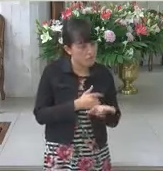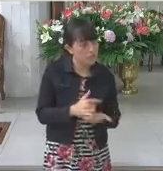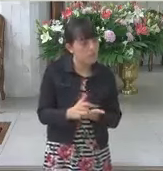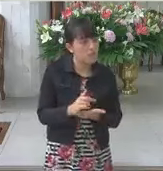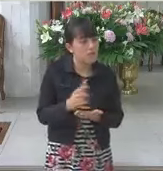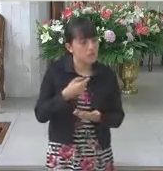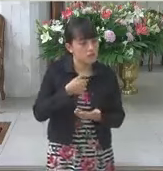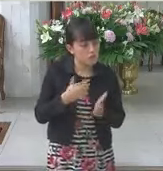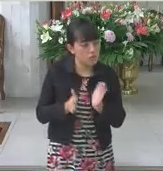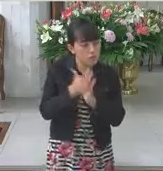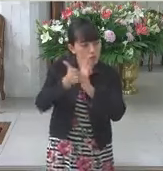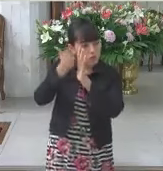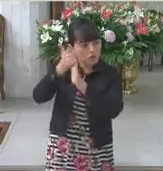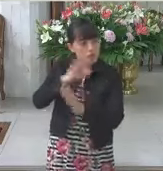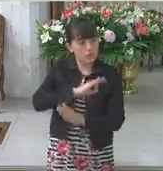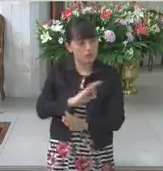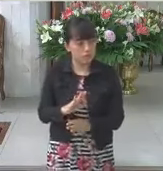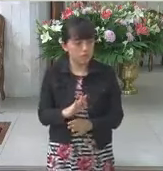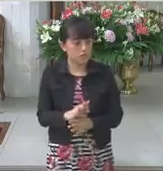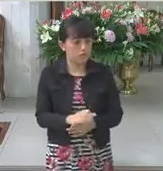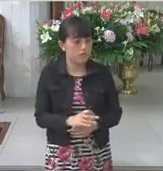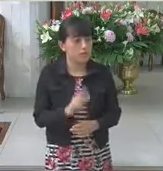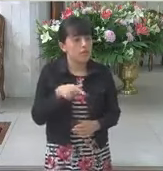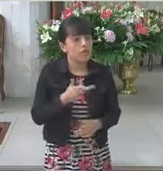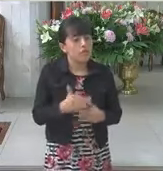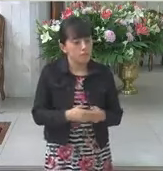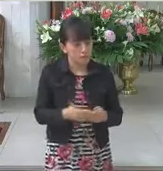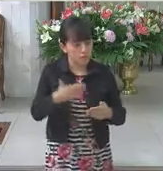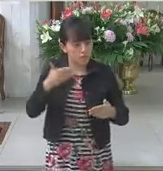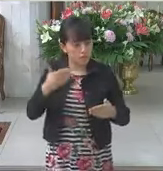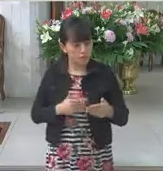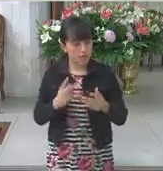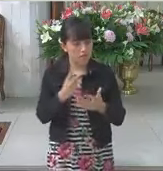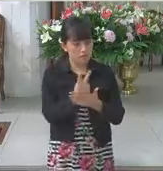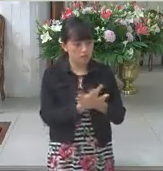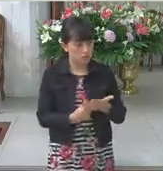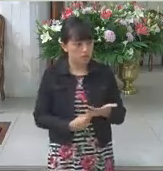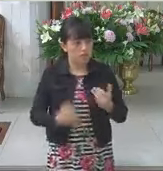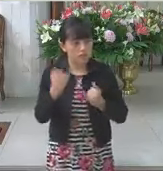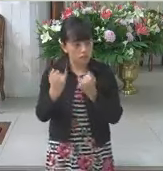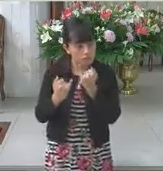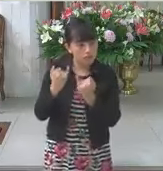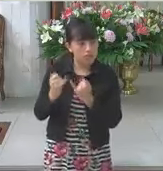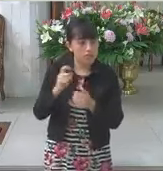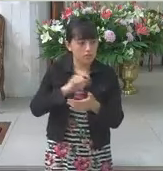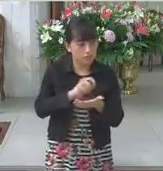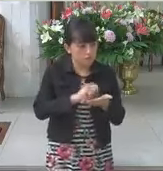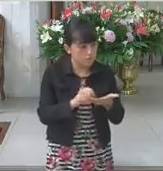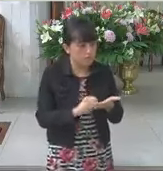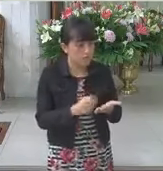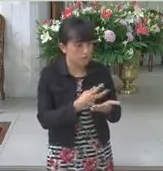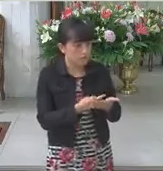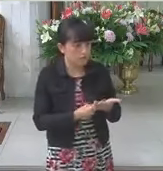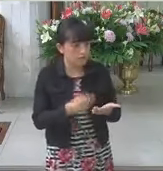que todas las consecuencias de no prever lo que ha de hacer le lleva